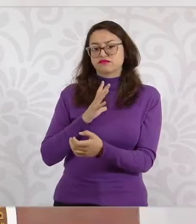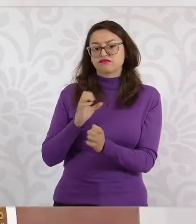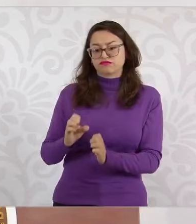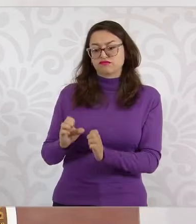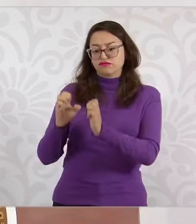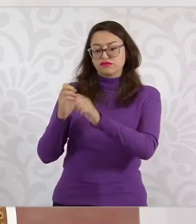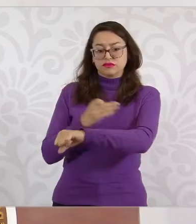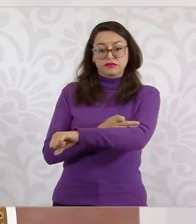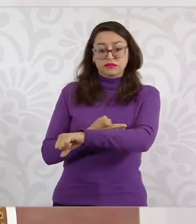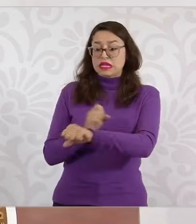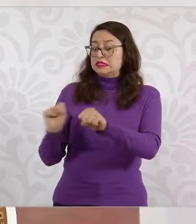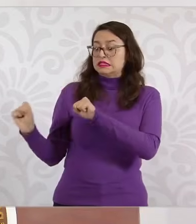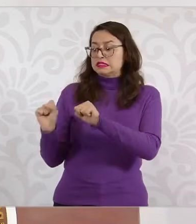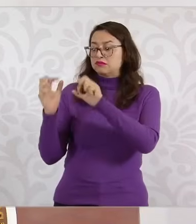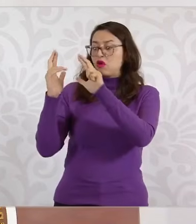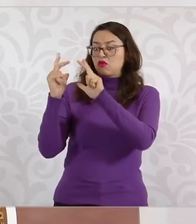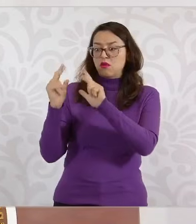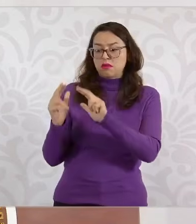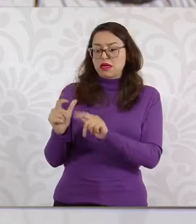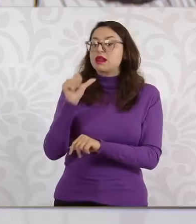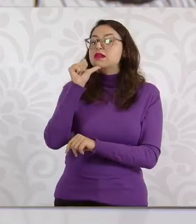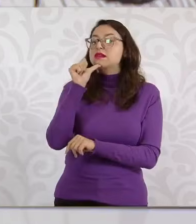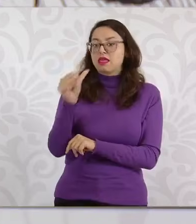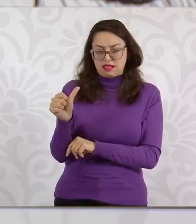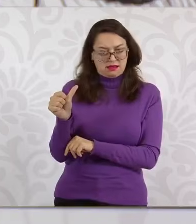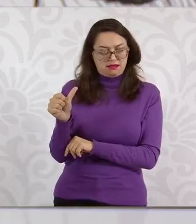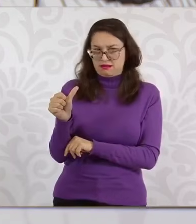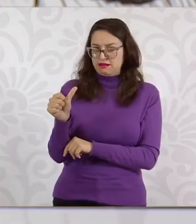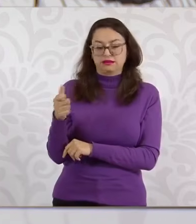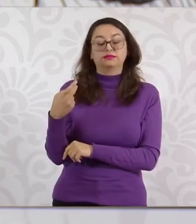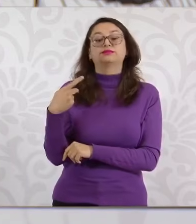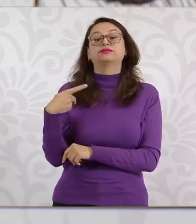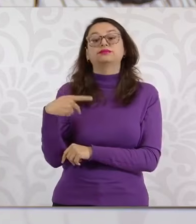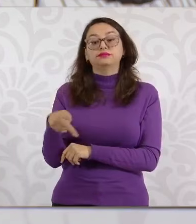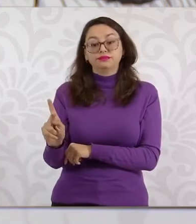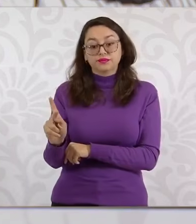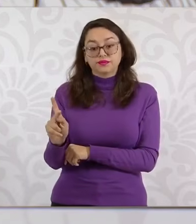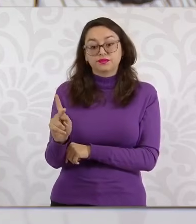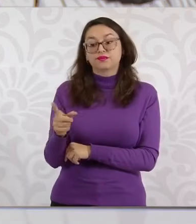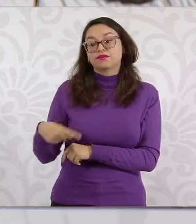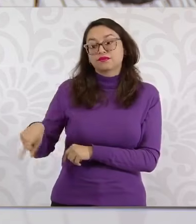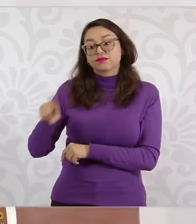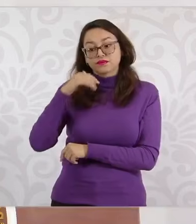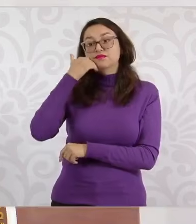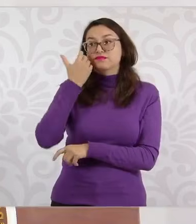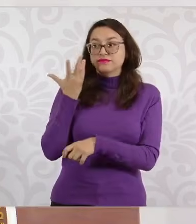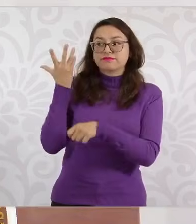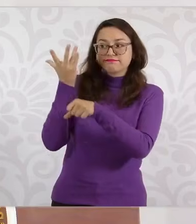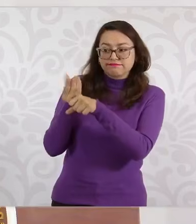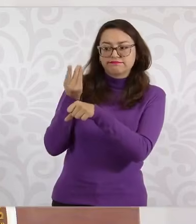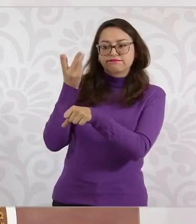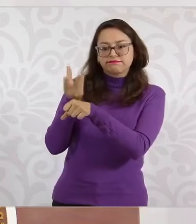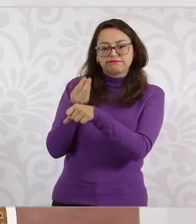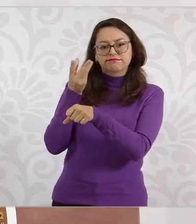fue dañado con el sismo, pero se acercaron cuando estábamos en la Comisión de Reconstrucción para que se rehabilitara.